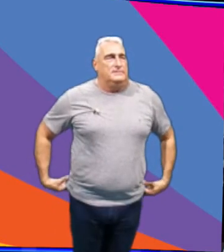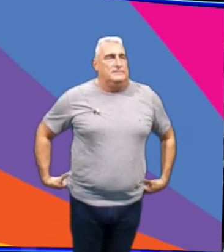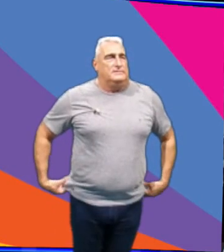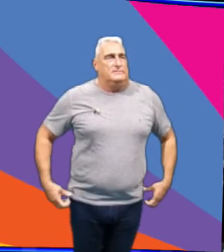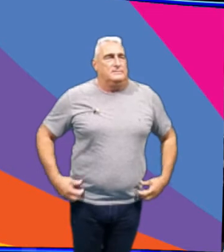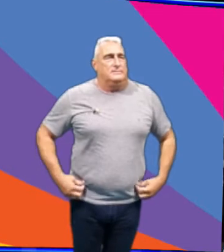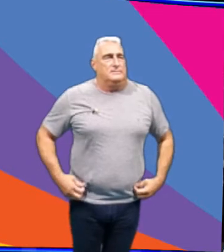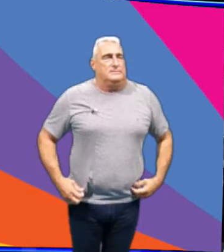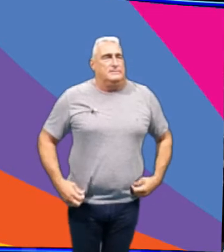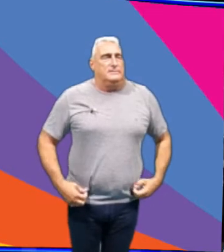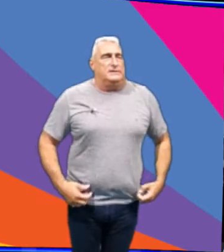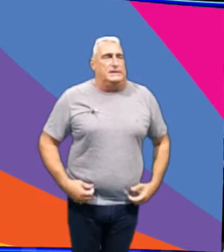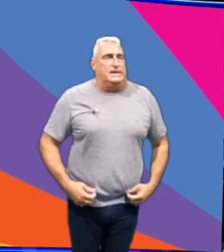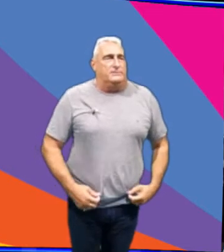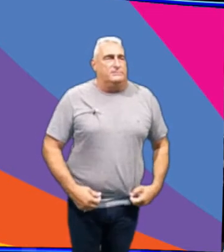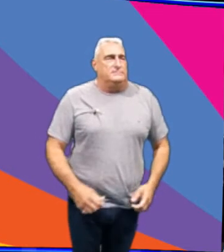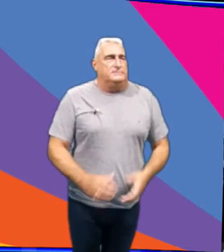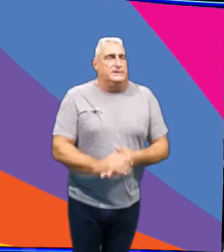Ricardo Alfonsín.